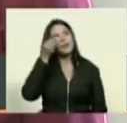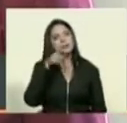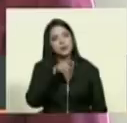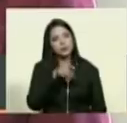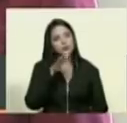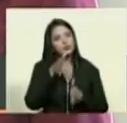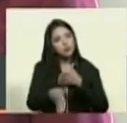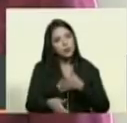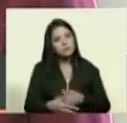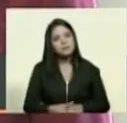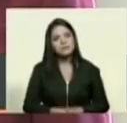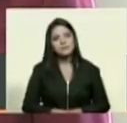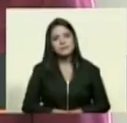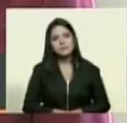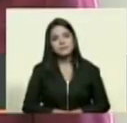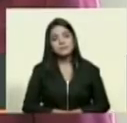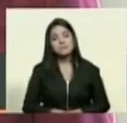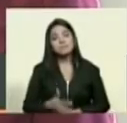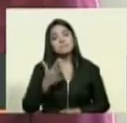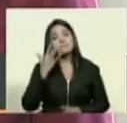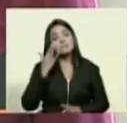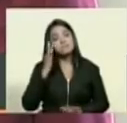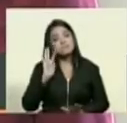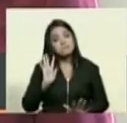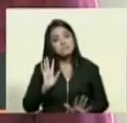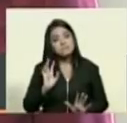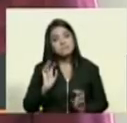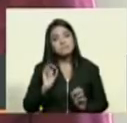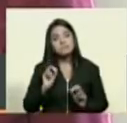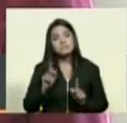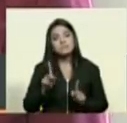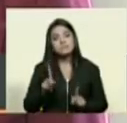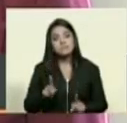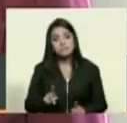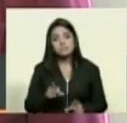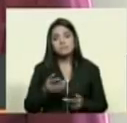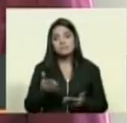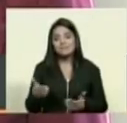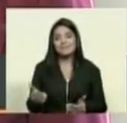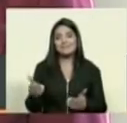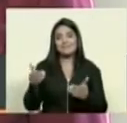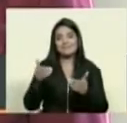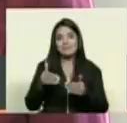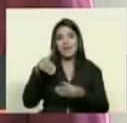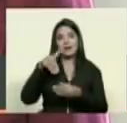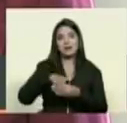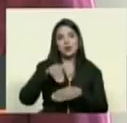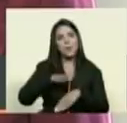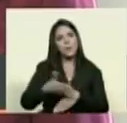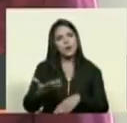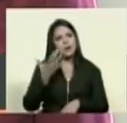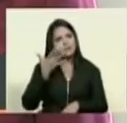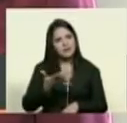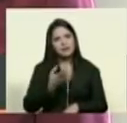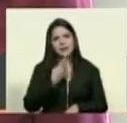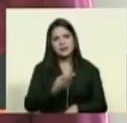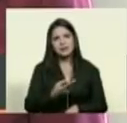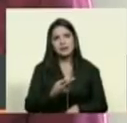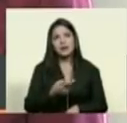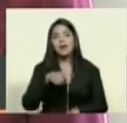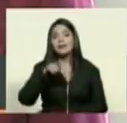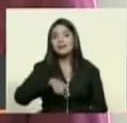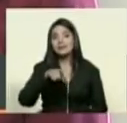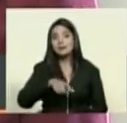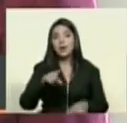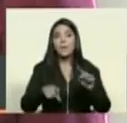con respecto a la posibilidad de adelantar las elecciones, tomando en cuenta el factor que dice que es